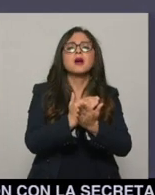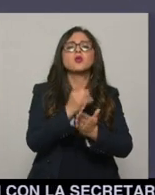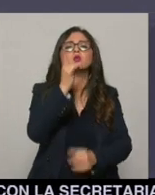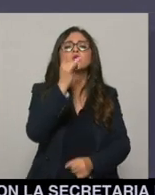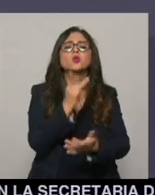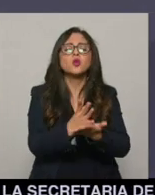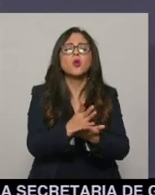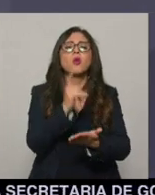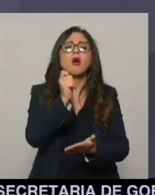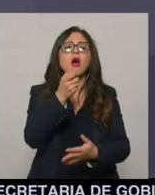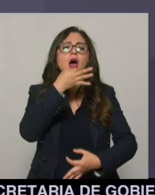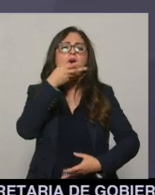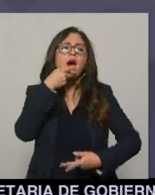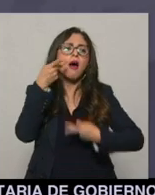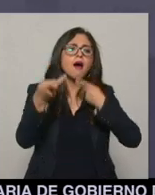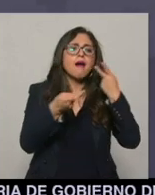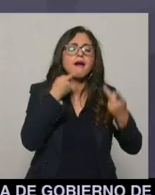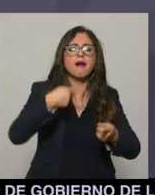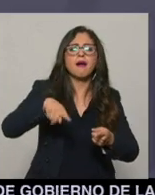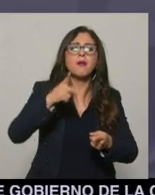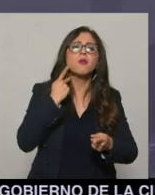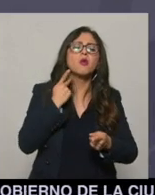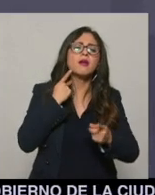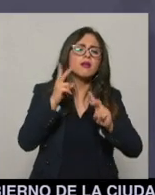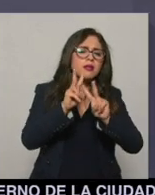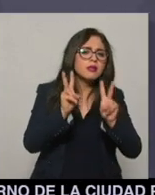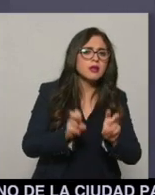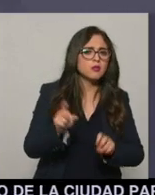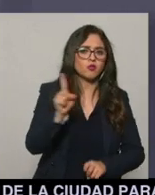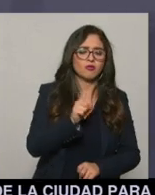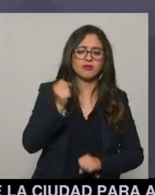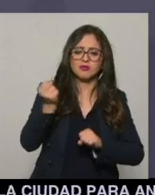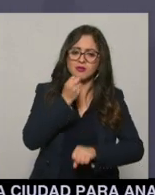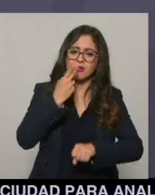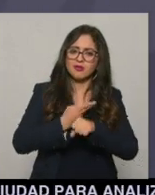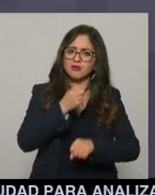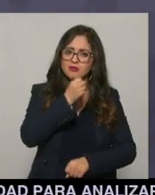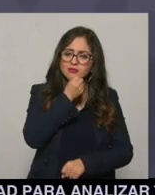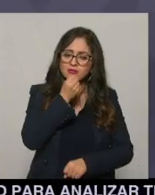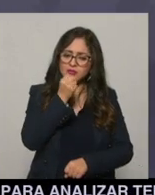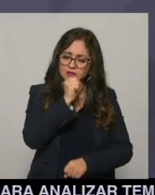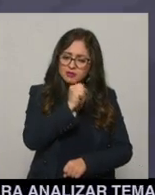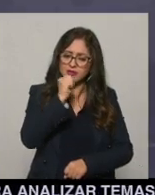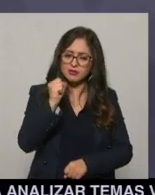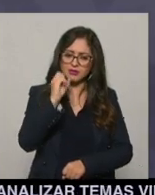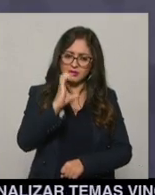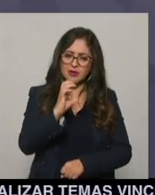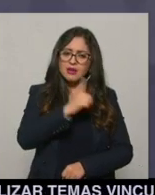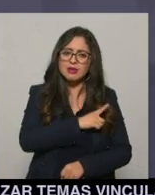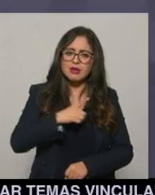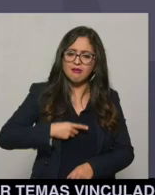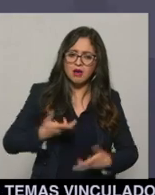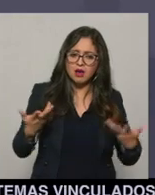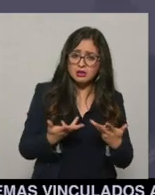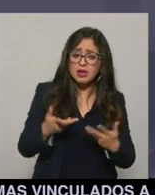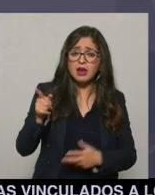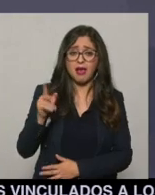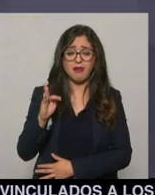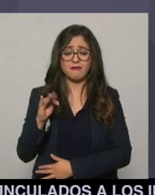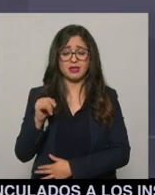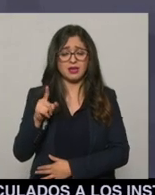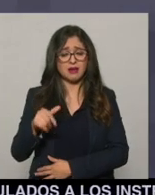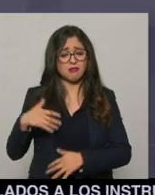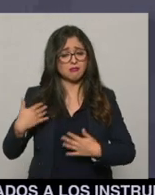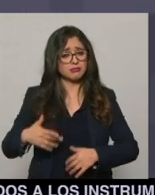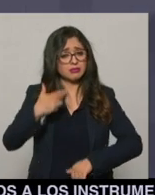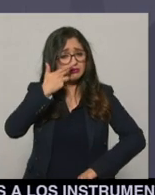de carácter político. La Secretaría de Seguridad Pública tiene que actuar en consecuencia. La Fiscalía tiene una responsabilidad muy importante